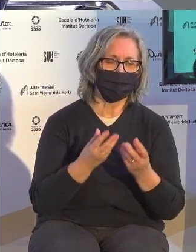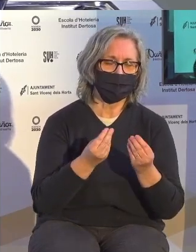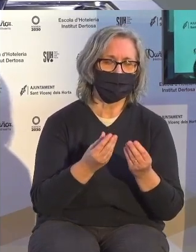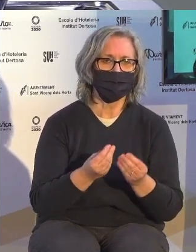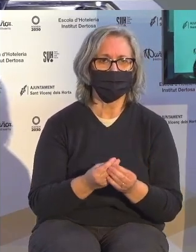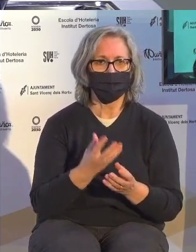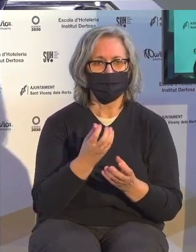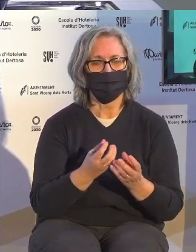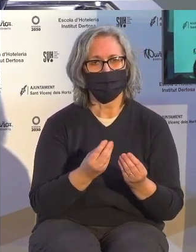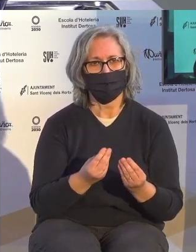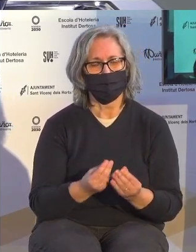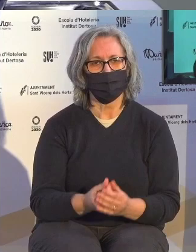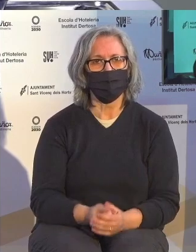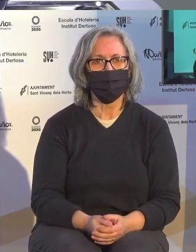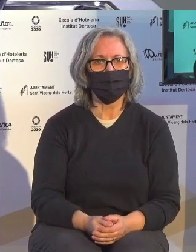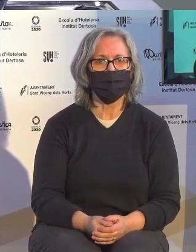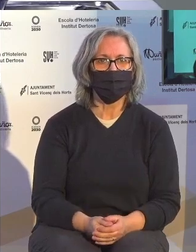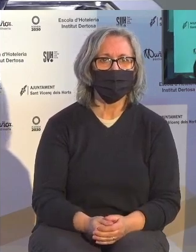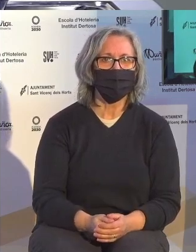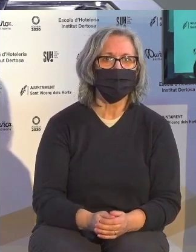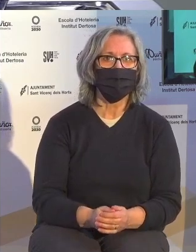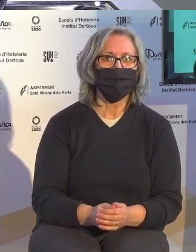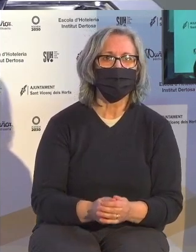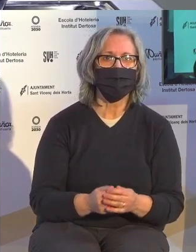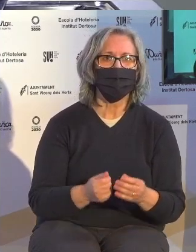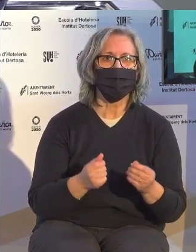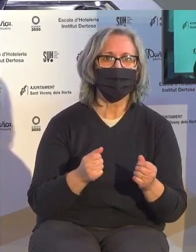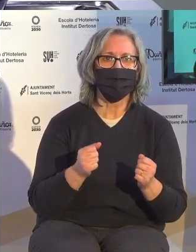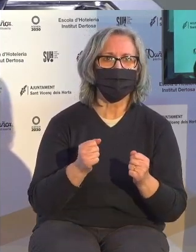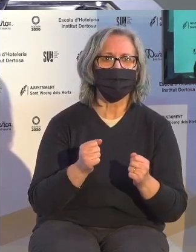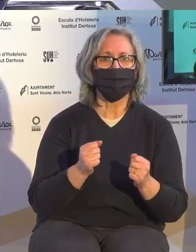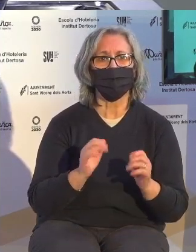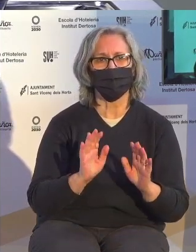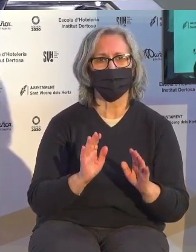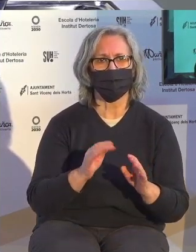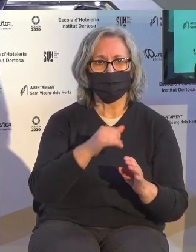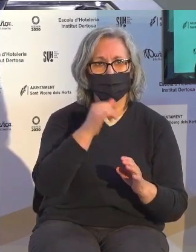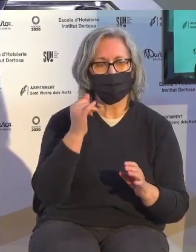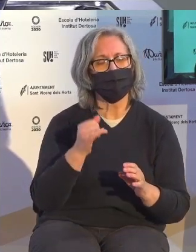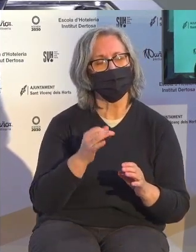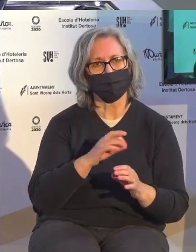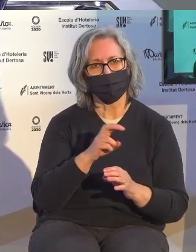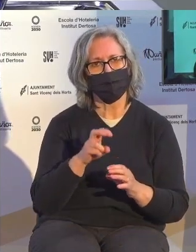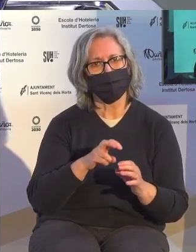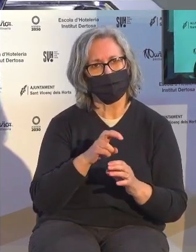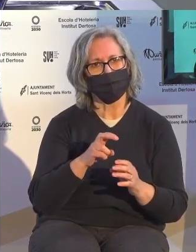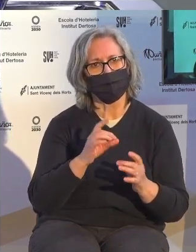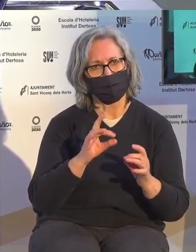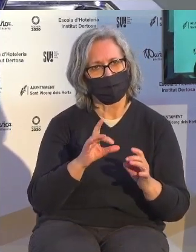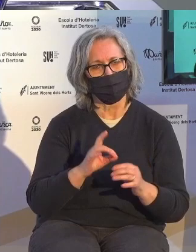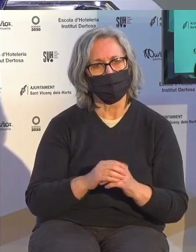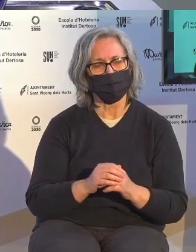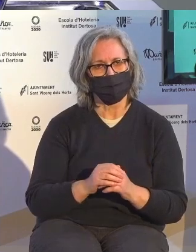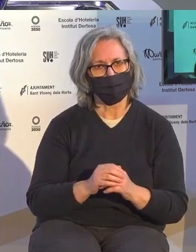tranquilo pero en verano aquí en españa principalmente hay mucha humedad entonces muchos productos por ejemplo macarrones que están muy frágiles de la